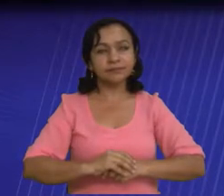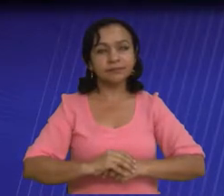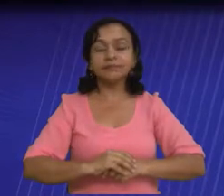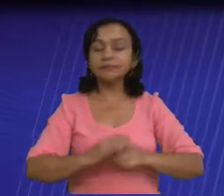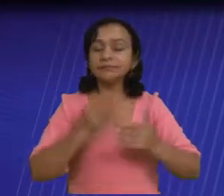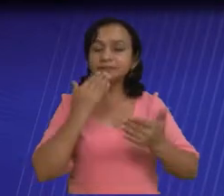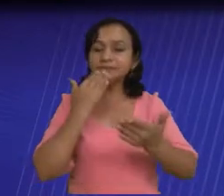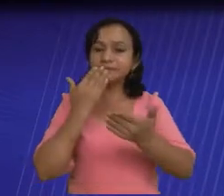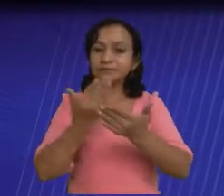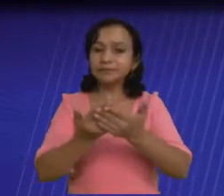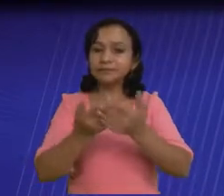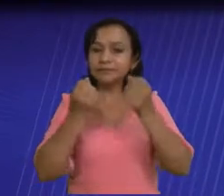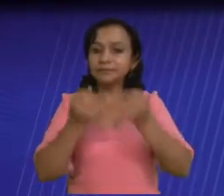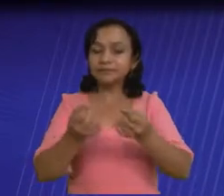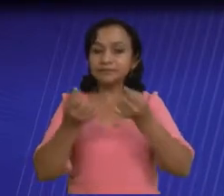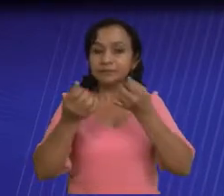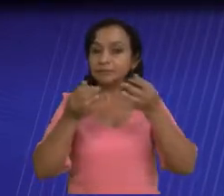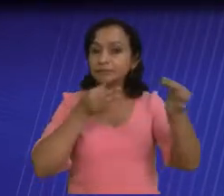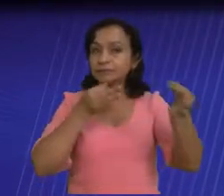Gracias, Jonathan, por tu reporte.